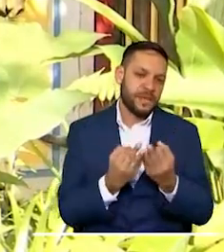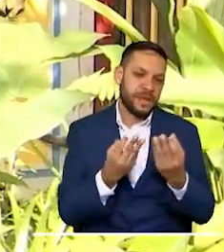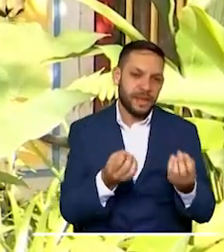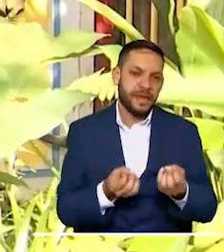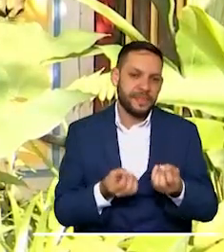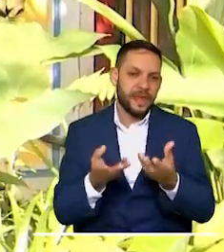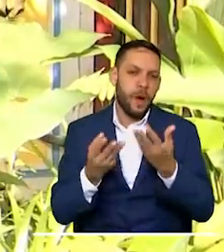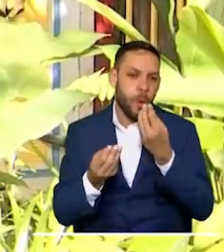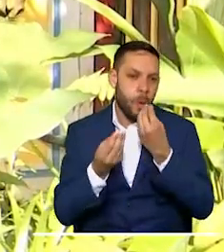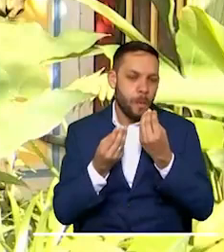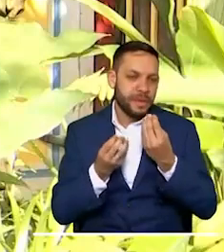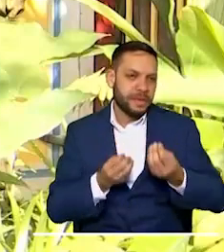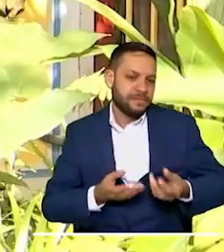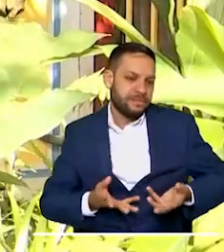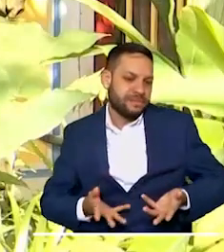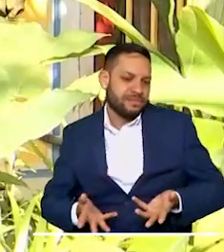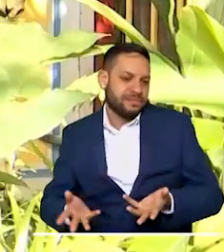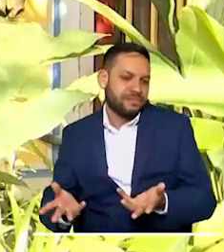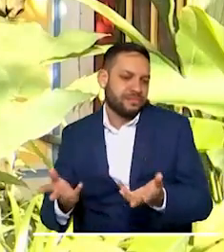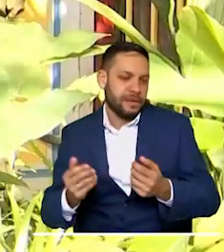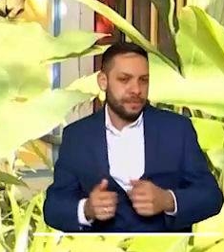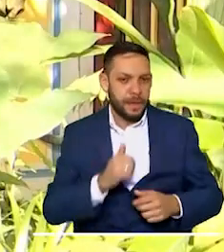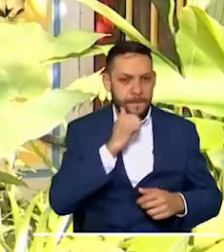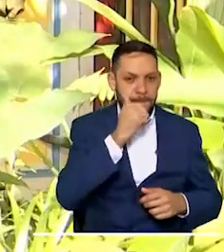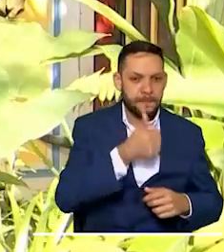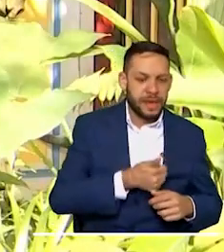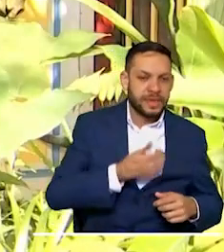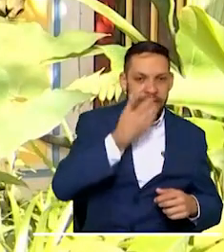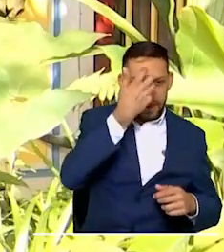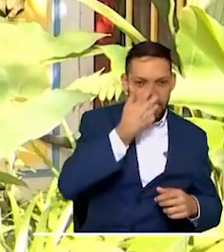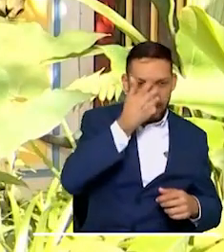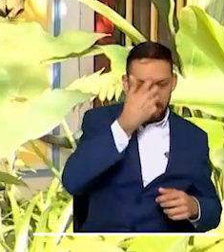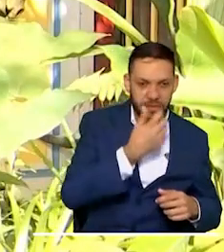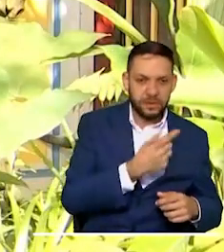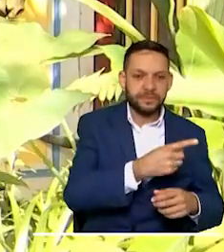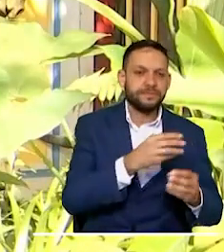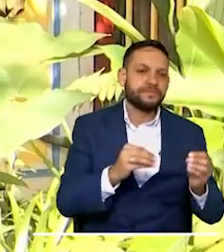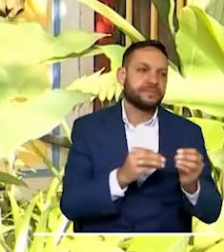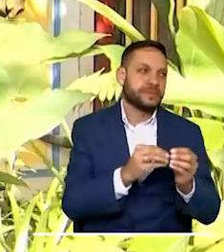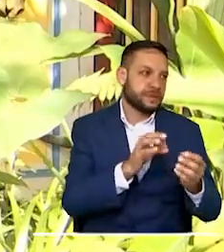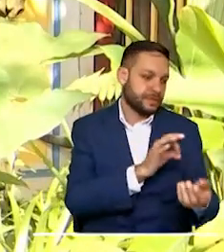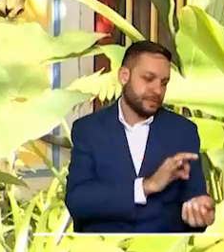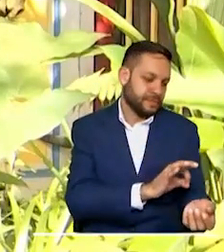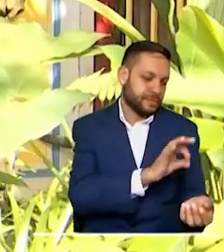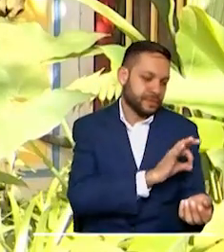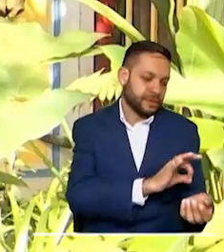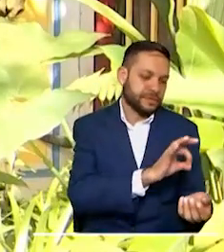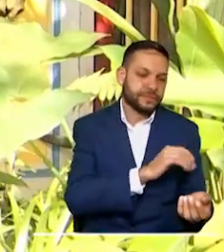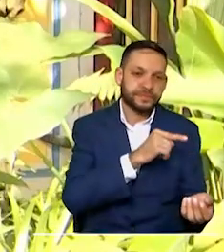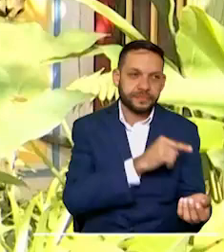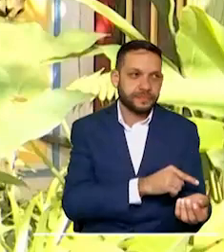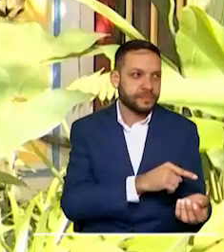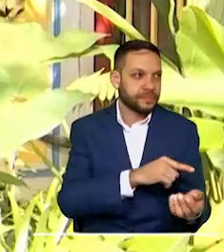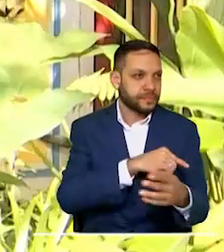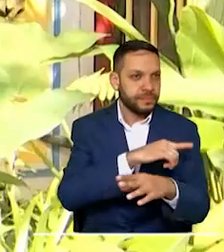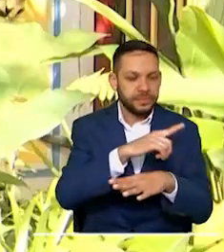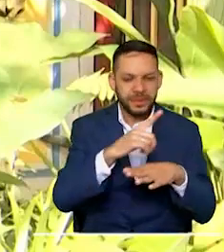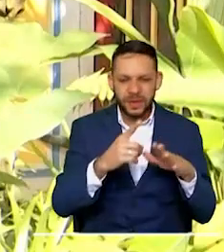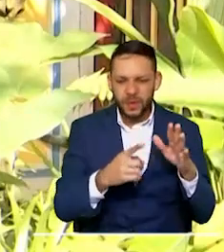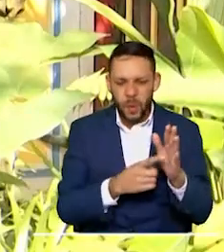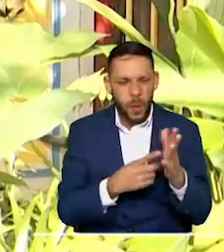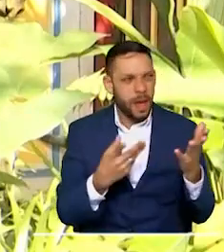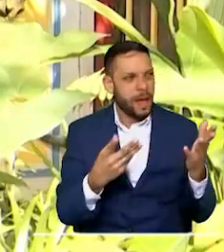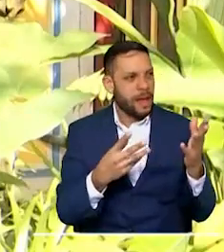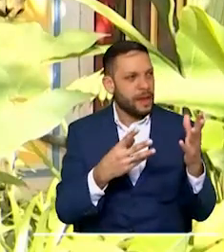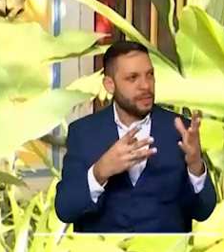y abundante en carbohidratos. Al otro día madruga a tomarse exámenes de laboratorio y naturalmente, como todas esas harinas,